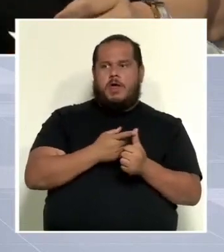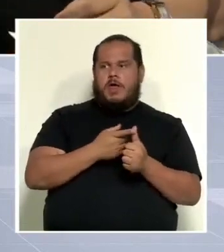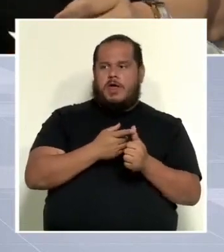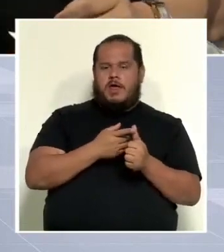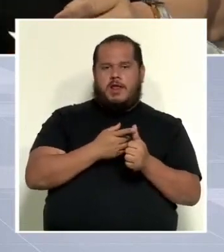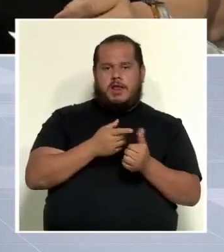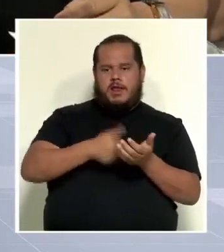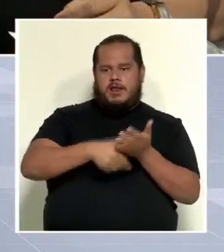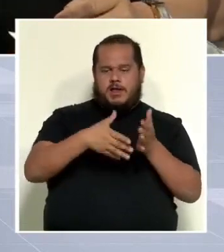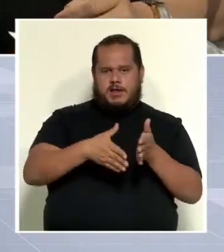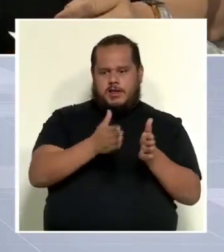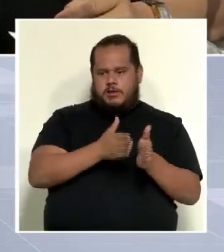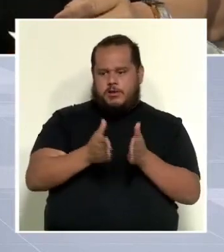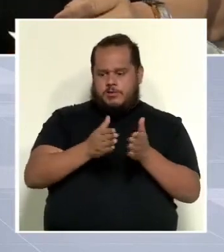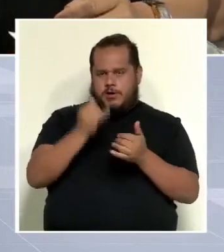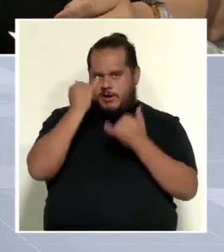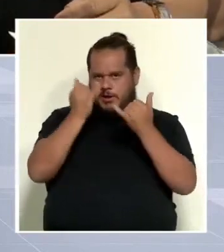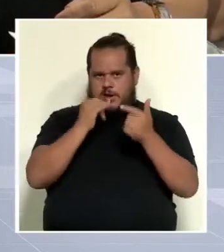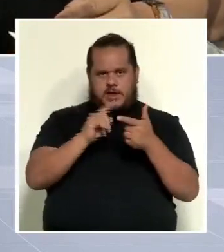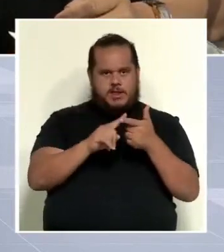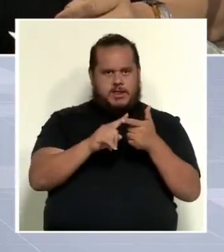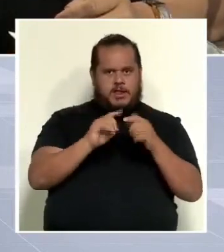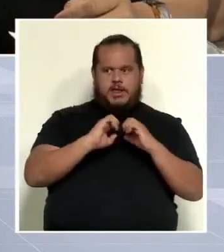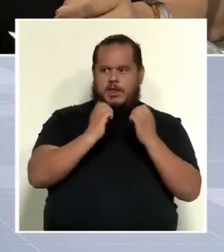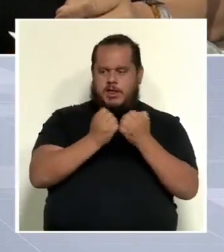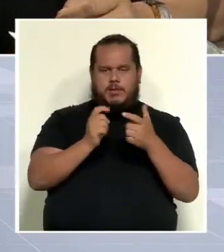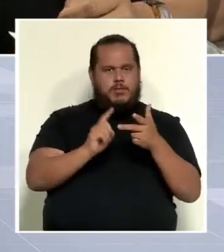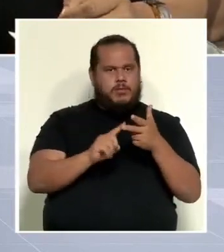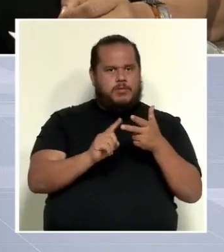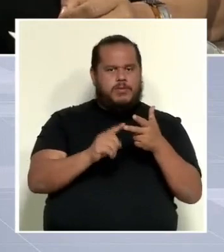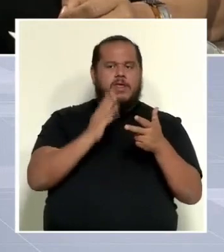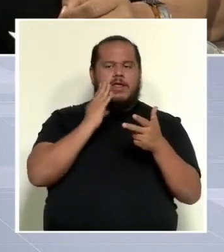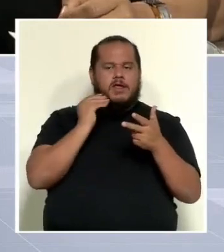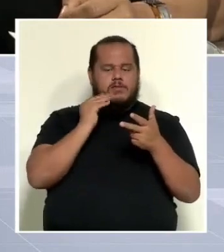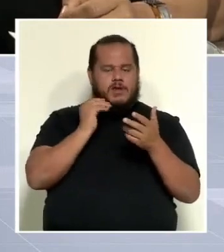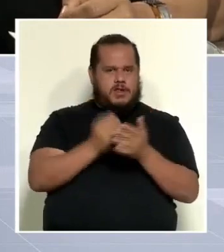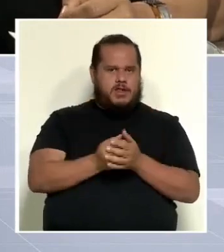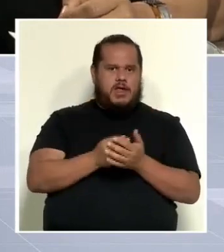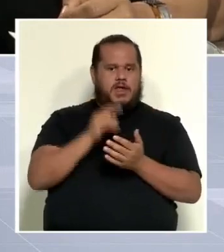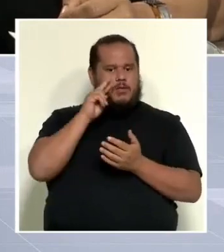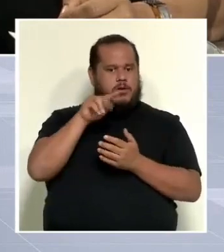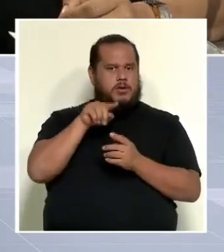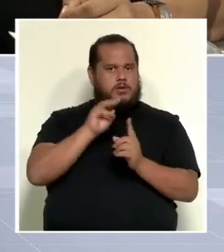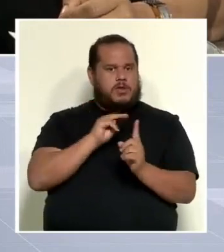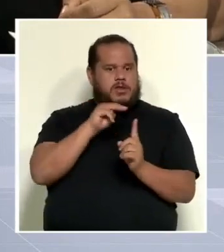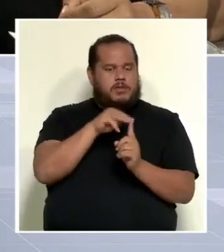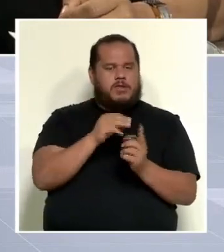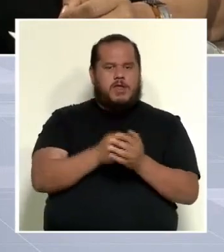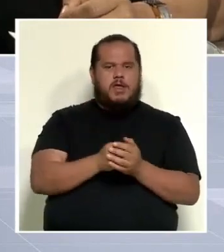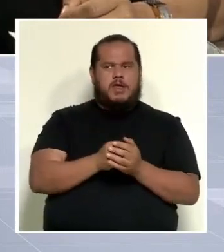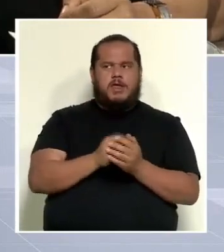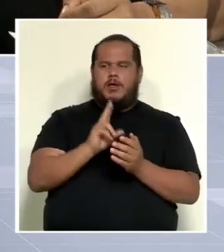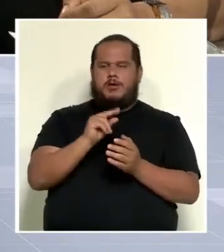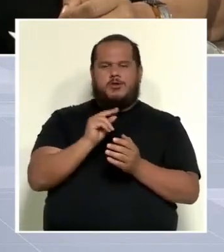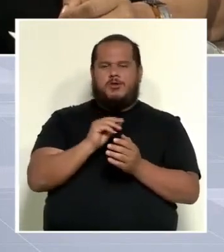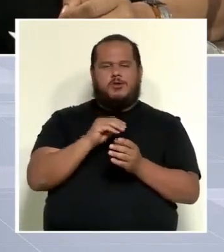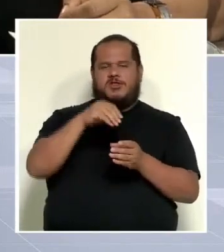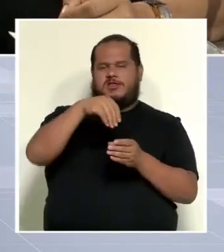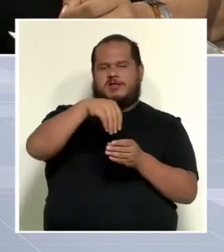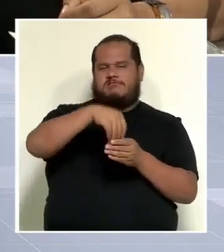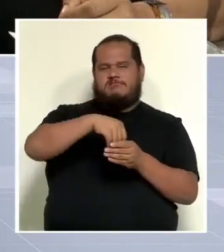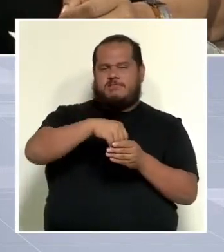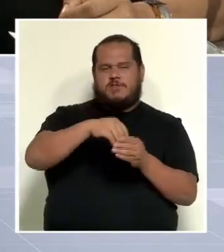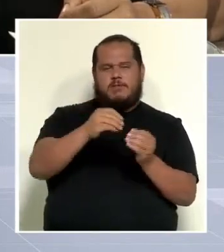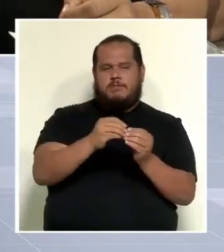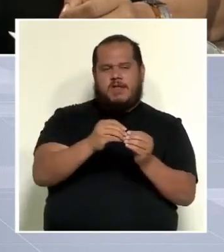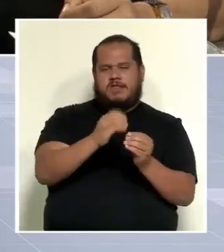las ideas, y del equipo y experiencia. Y bueno, por lo visto ese mensaje no está calando más allá de